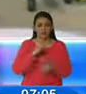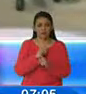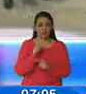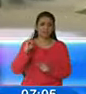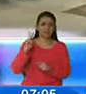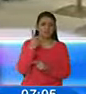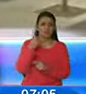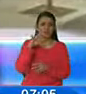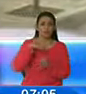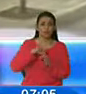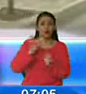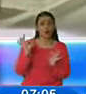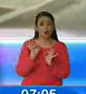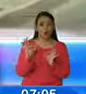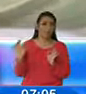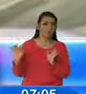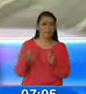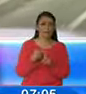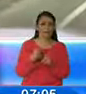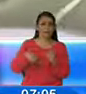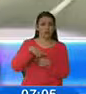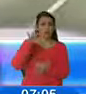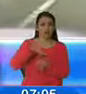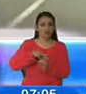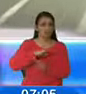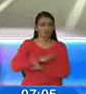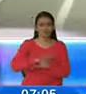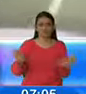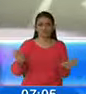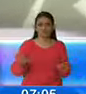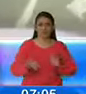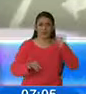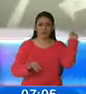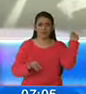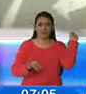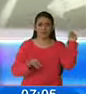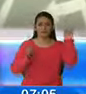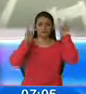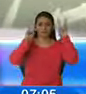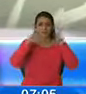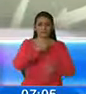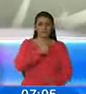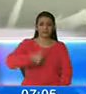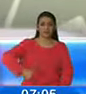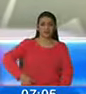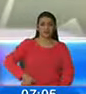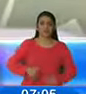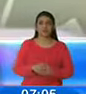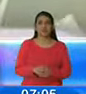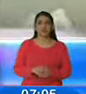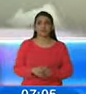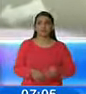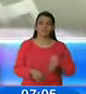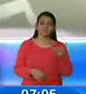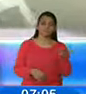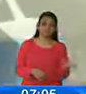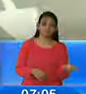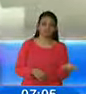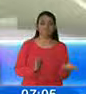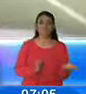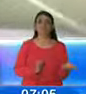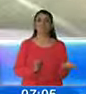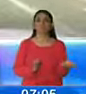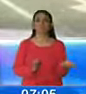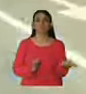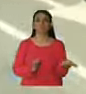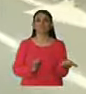habría una segunda vuelta electoral en lo que se refiere a los presidenciales. A un costado también podemos observar,